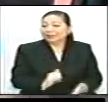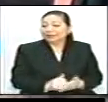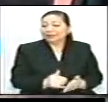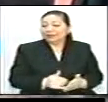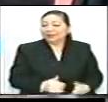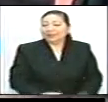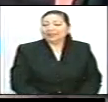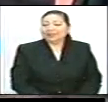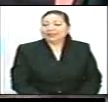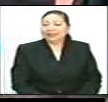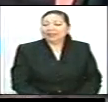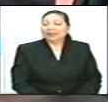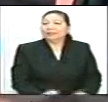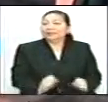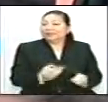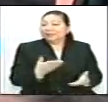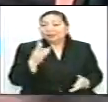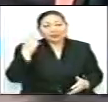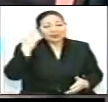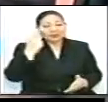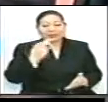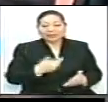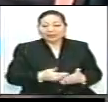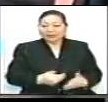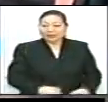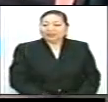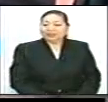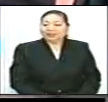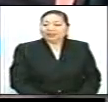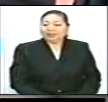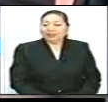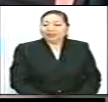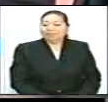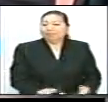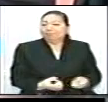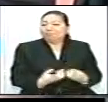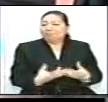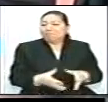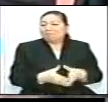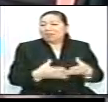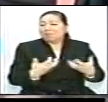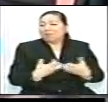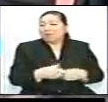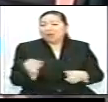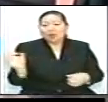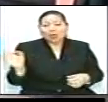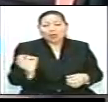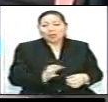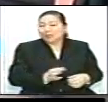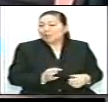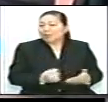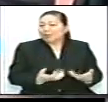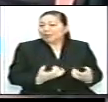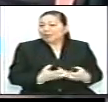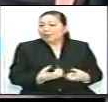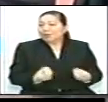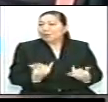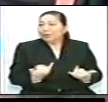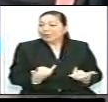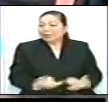impuesto? Hay alguna razón. ¿No? Que una empresa tan grande nunca quisiera meterse a un tema como